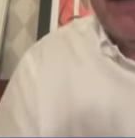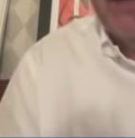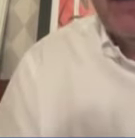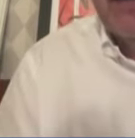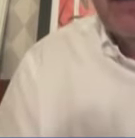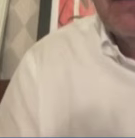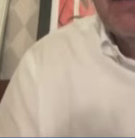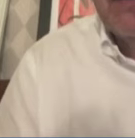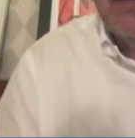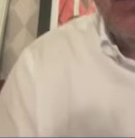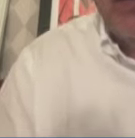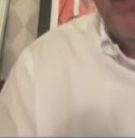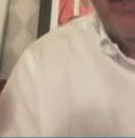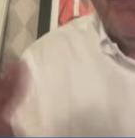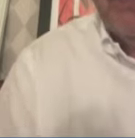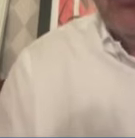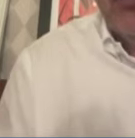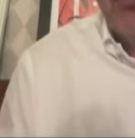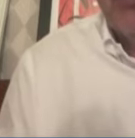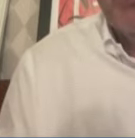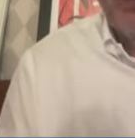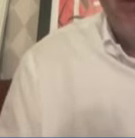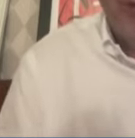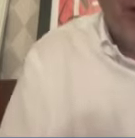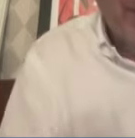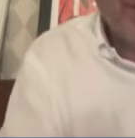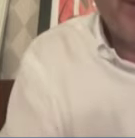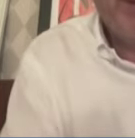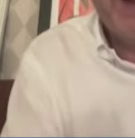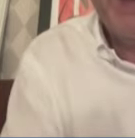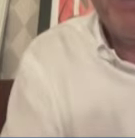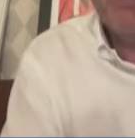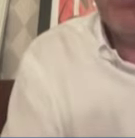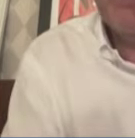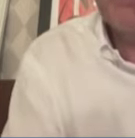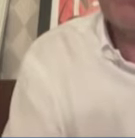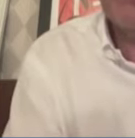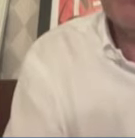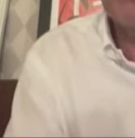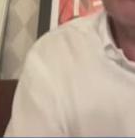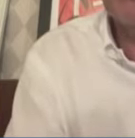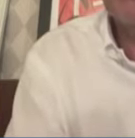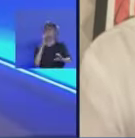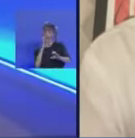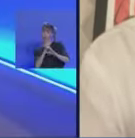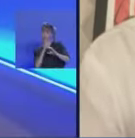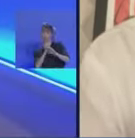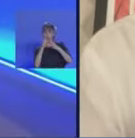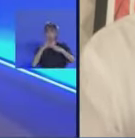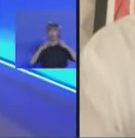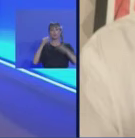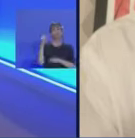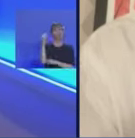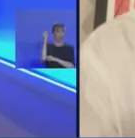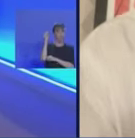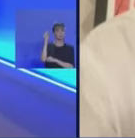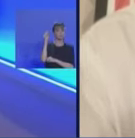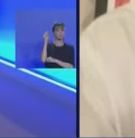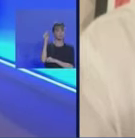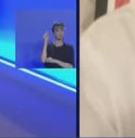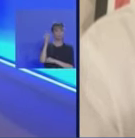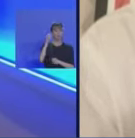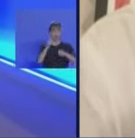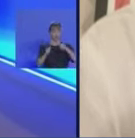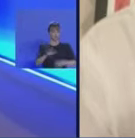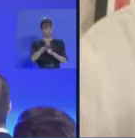Jone Belarra ninguna finipita de estos rollos, pero ¿Podemos va a permitir la desigualdad? De verdad, Antonio. Yo creo que entonces, no, pero bueno, cualquiera